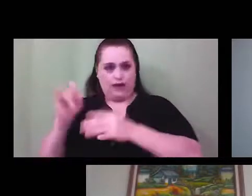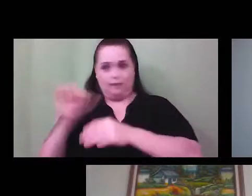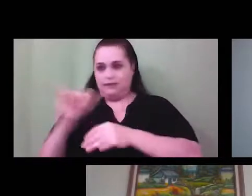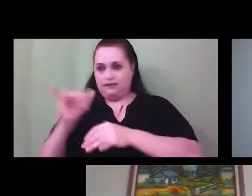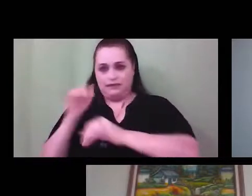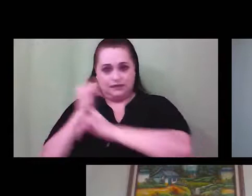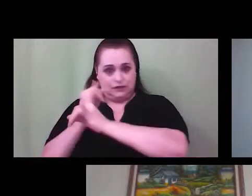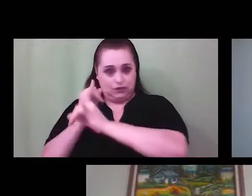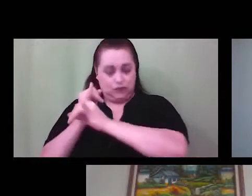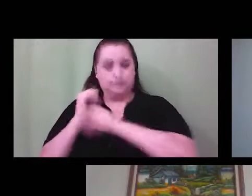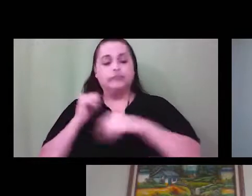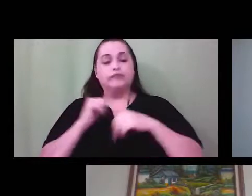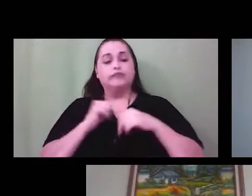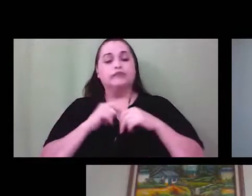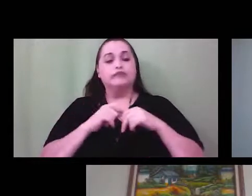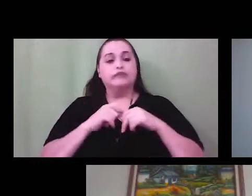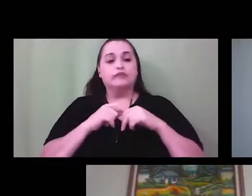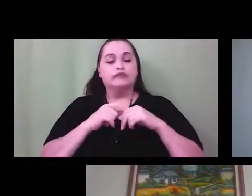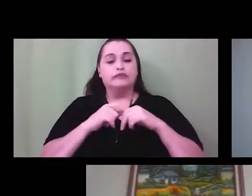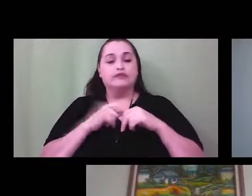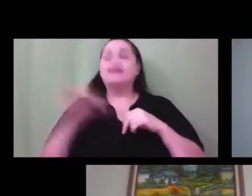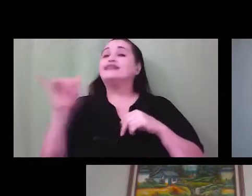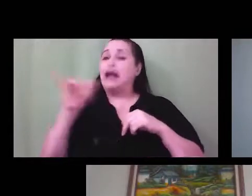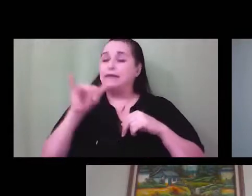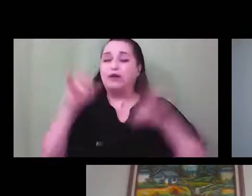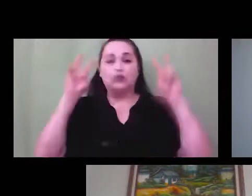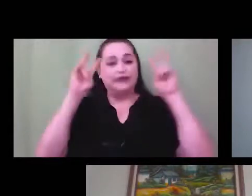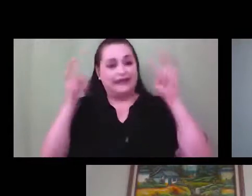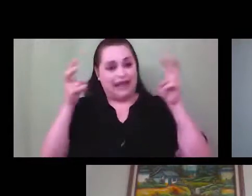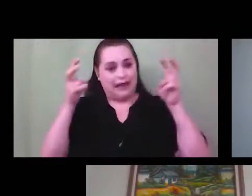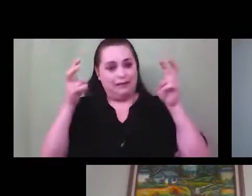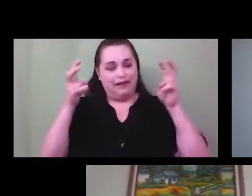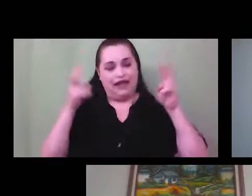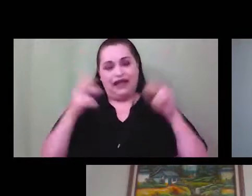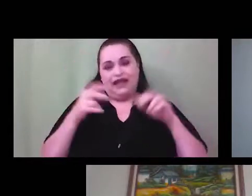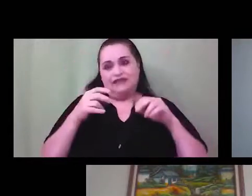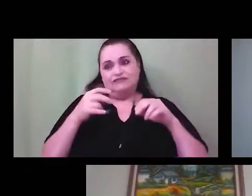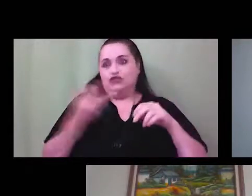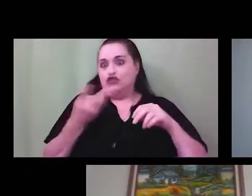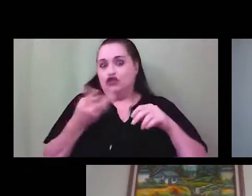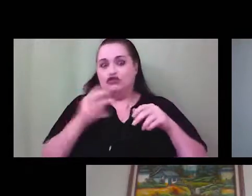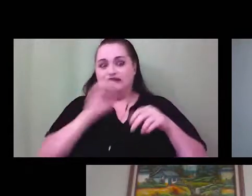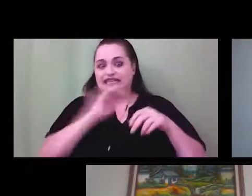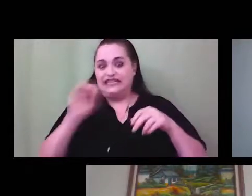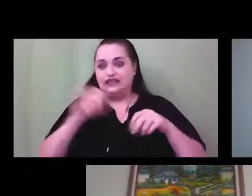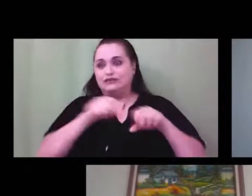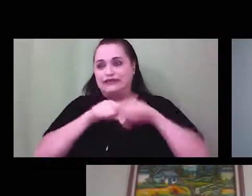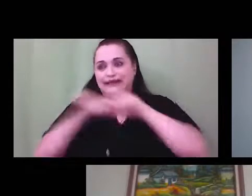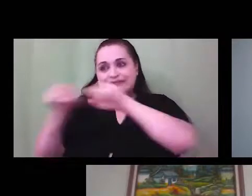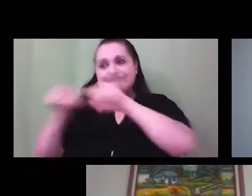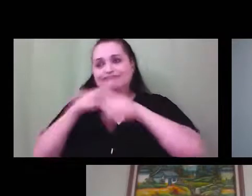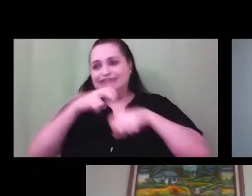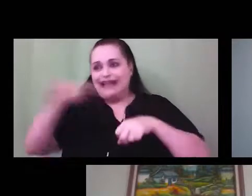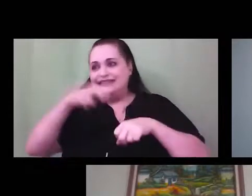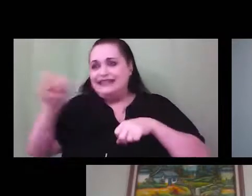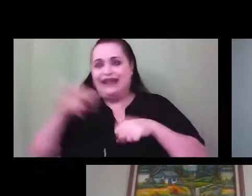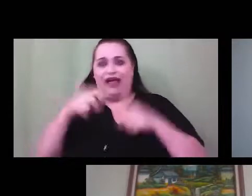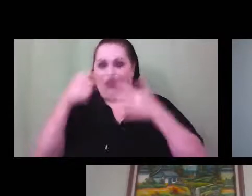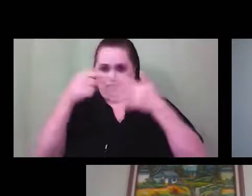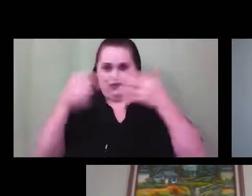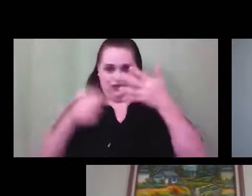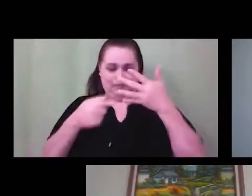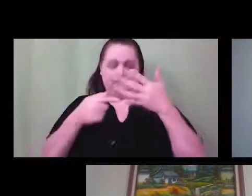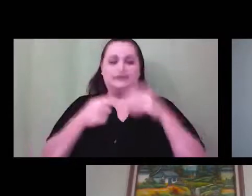institución. Y también por un tema de logística, ¿verdad? Ya son 2 niños, el traslado y demás.